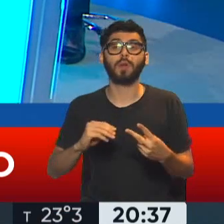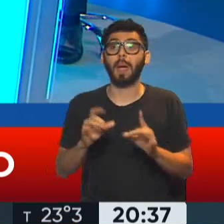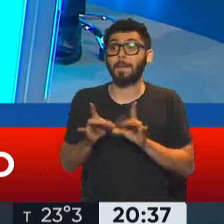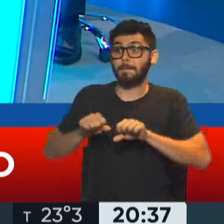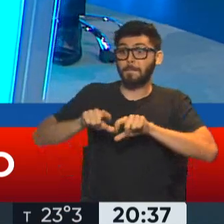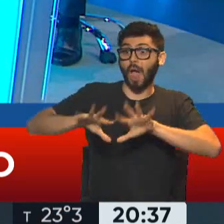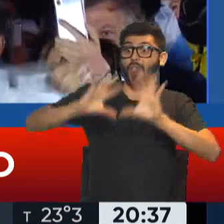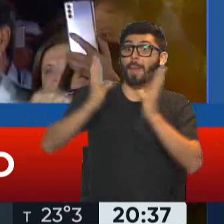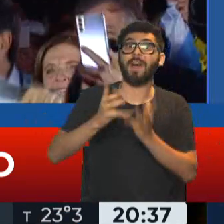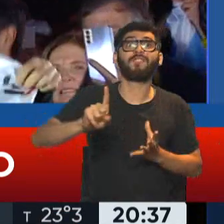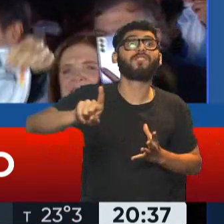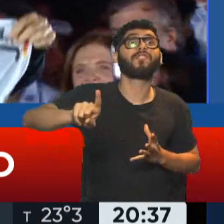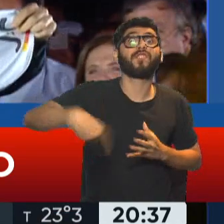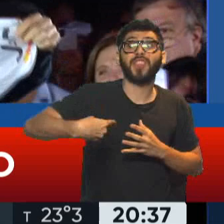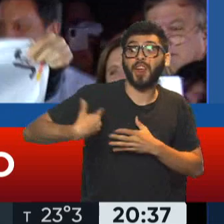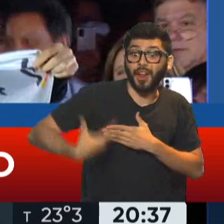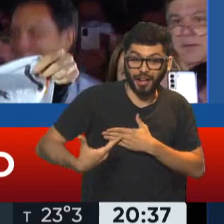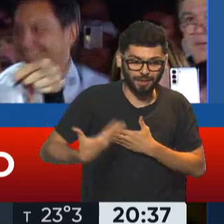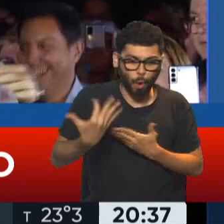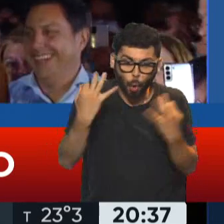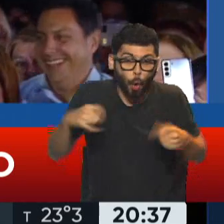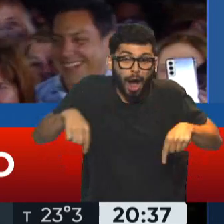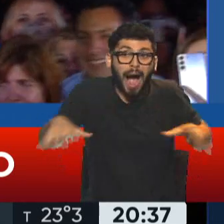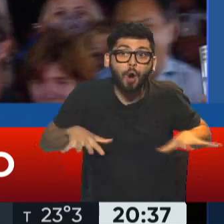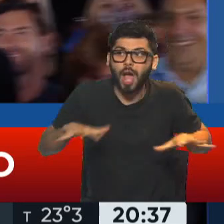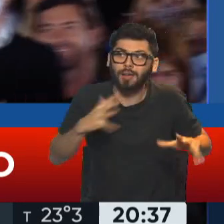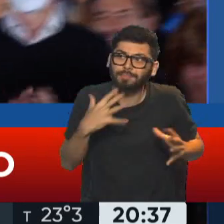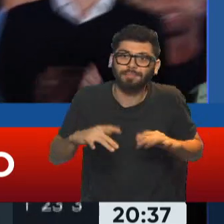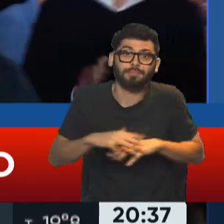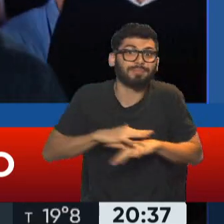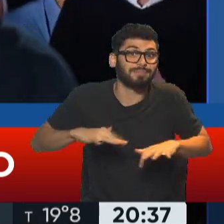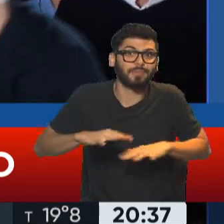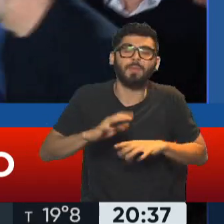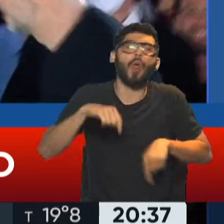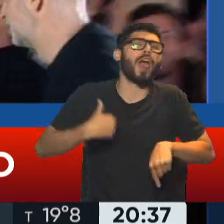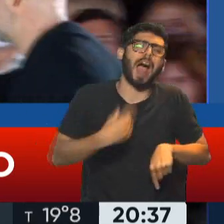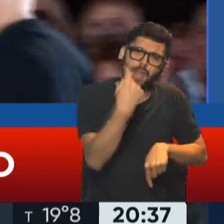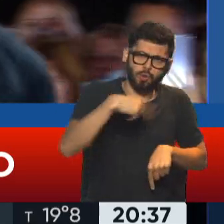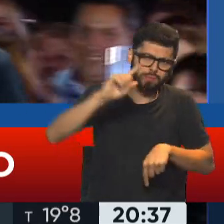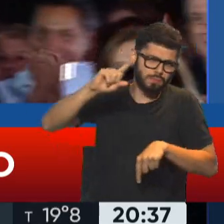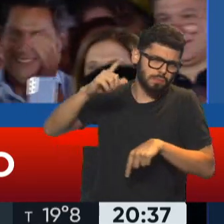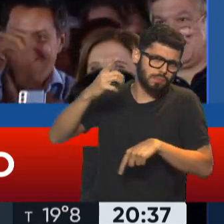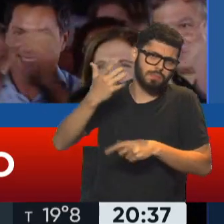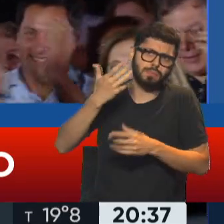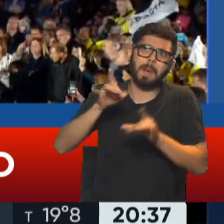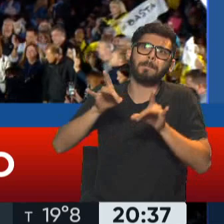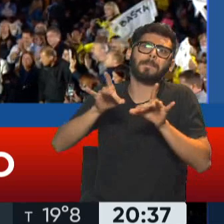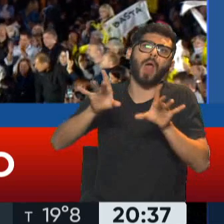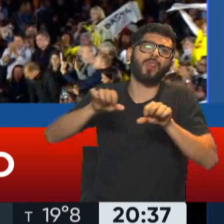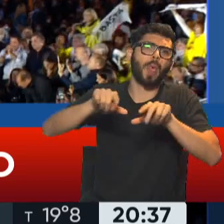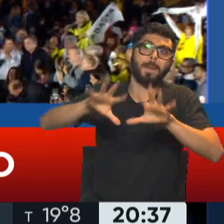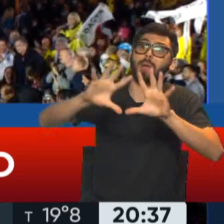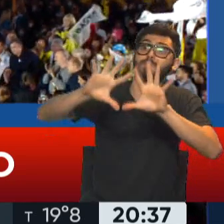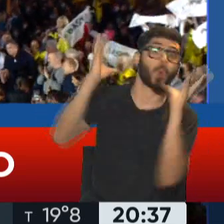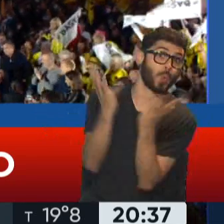pandemia están en la escena y son parte del debate contemporáneo, ¿no? No solo en Argentina, la pandemia ha marcado al mundo en general, pero